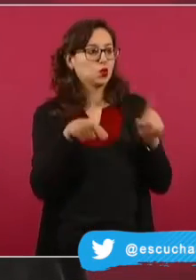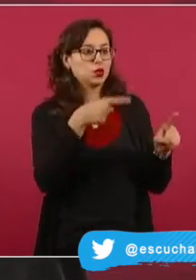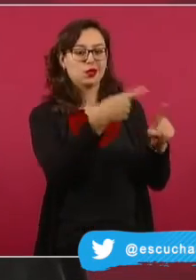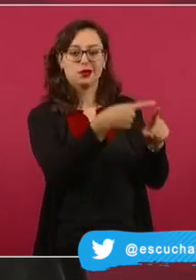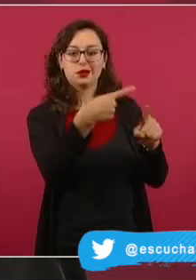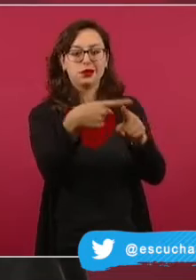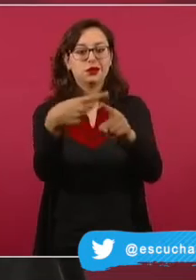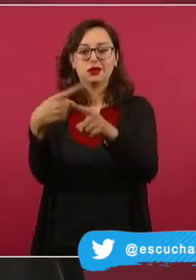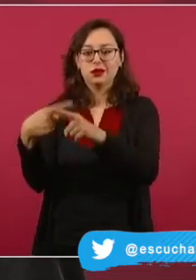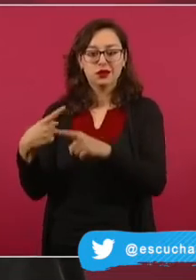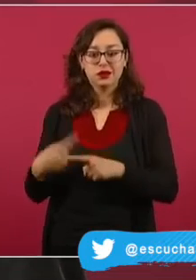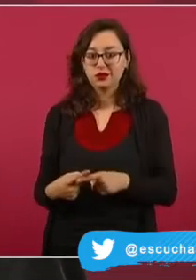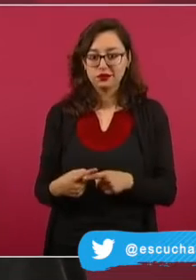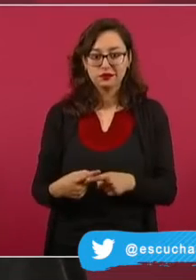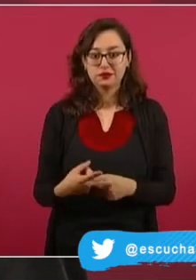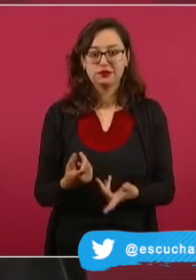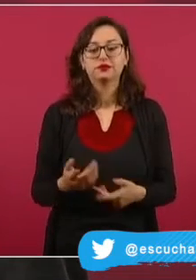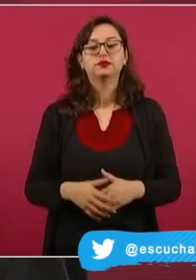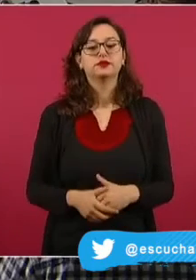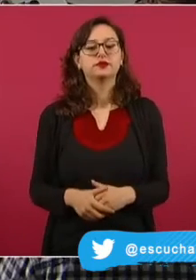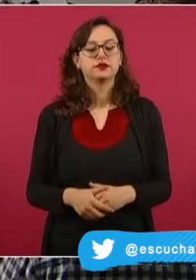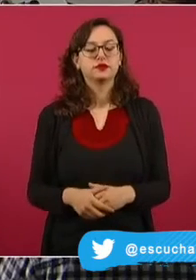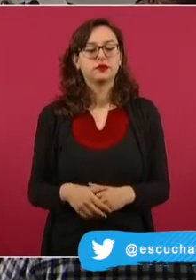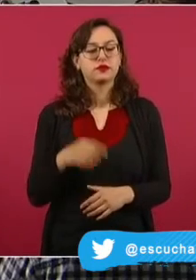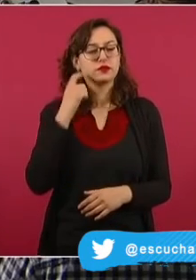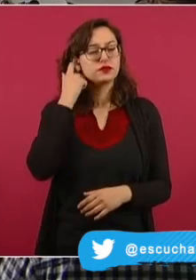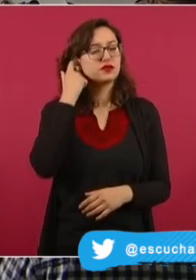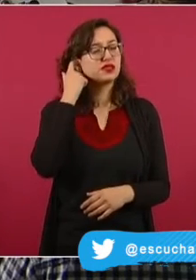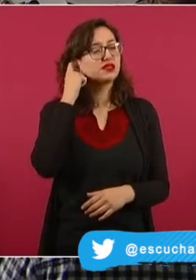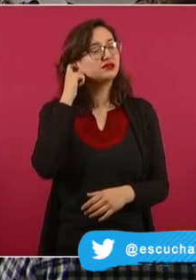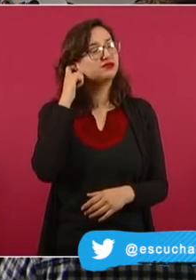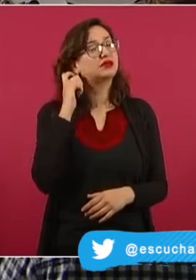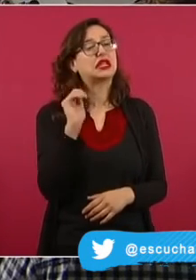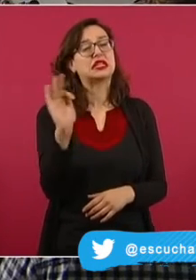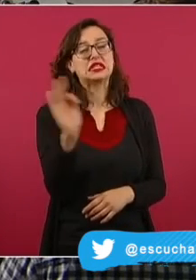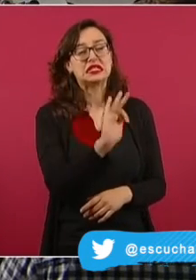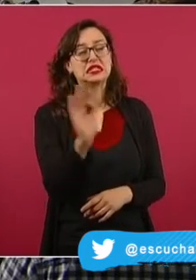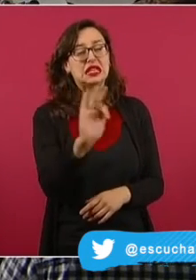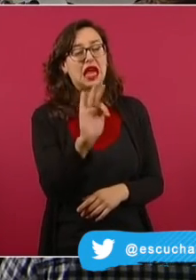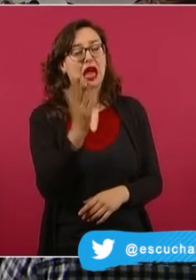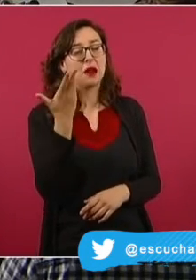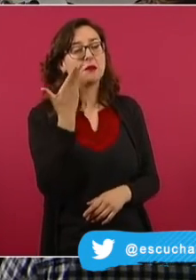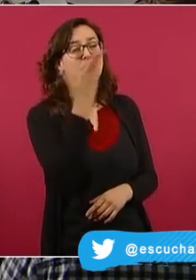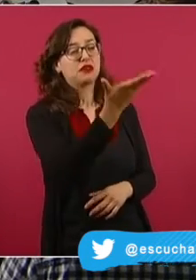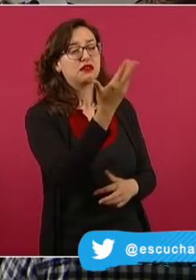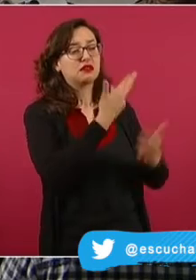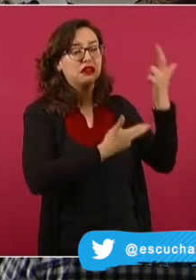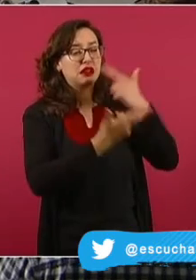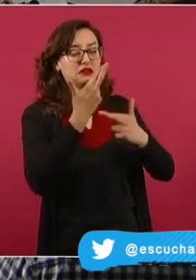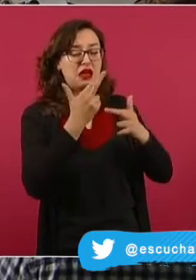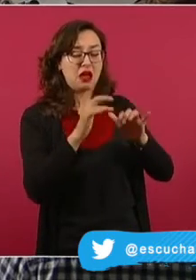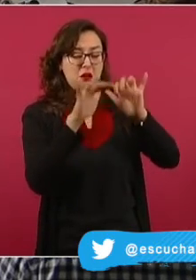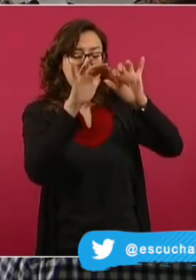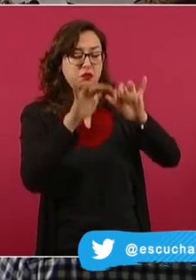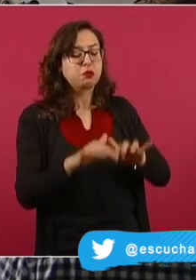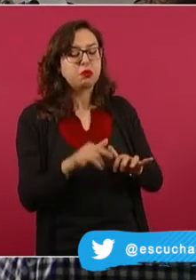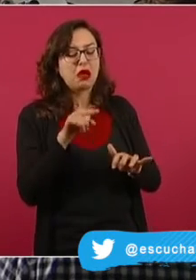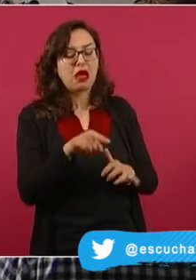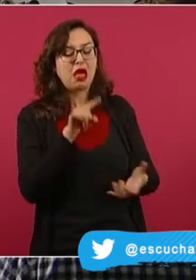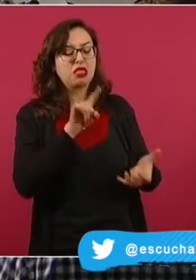elecciones salieran mal, y ahora, aunque fue un hecho aislado, es lo que pretenden que se posicione como tema central.